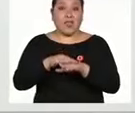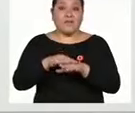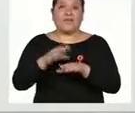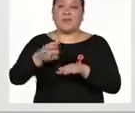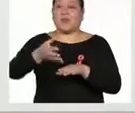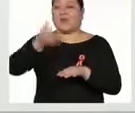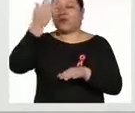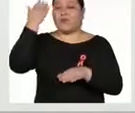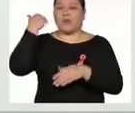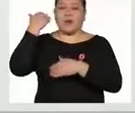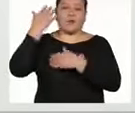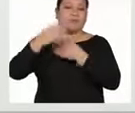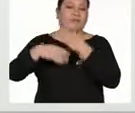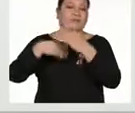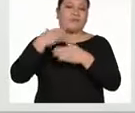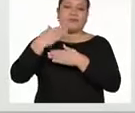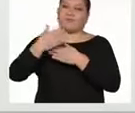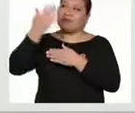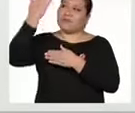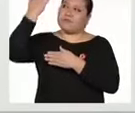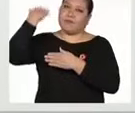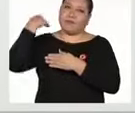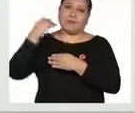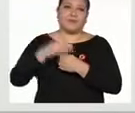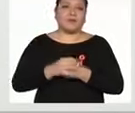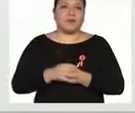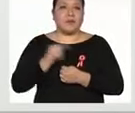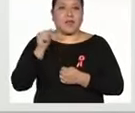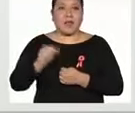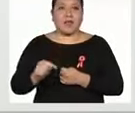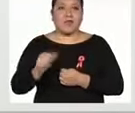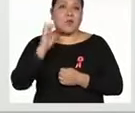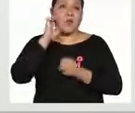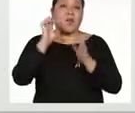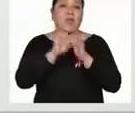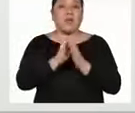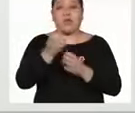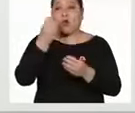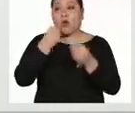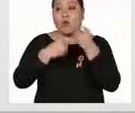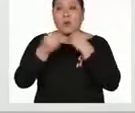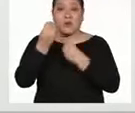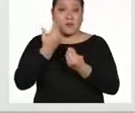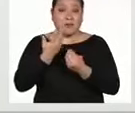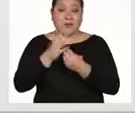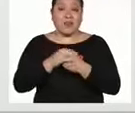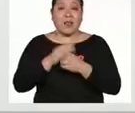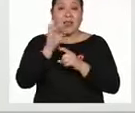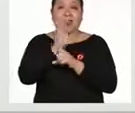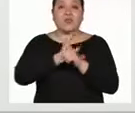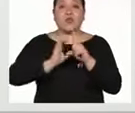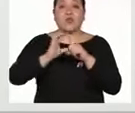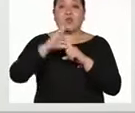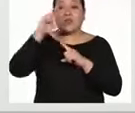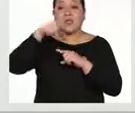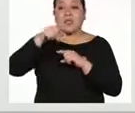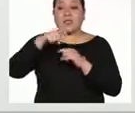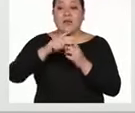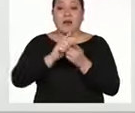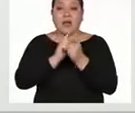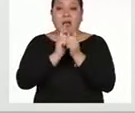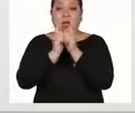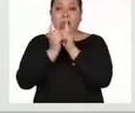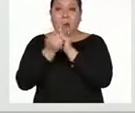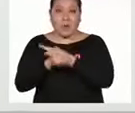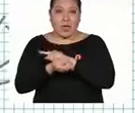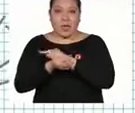territorio hace miles de años. Para algo tan básico como alimentarse, las culturas debían adaptarse a las